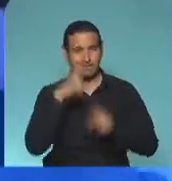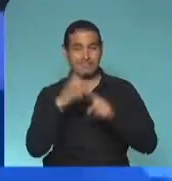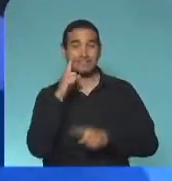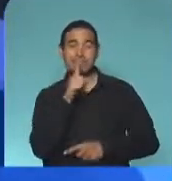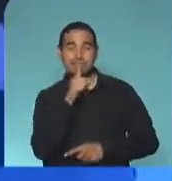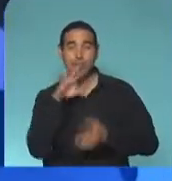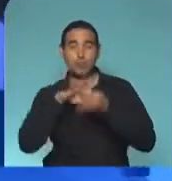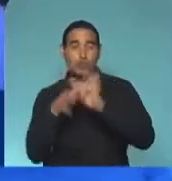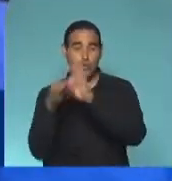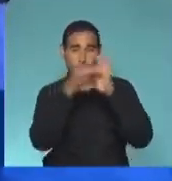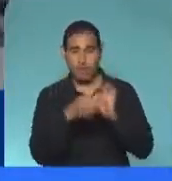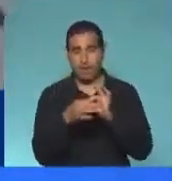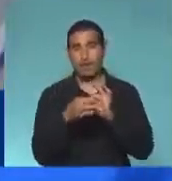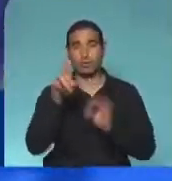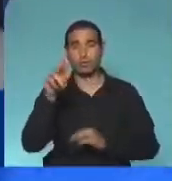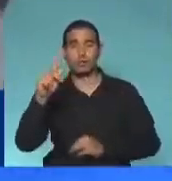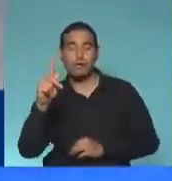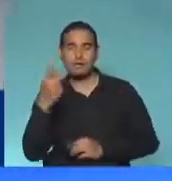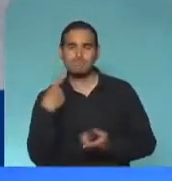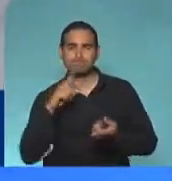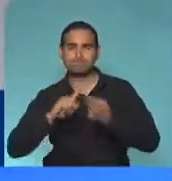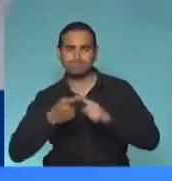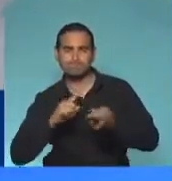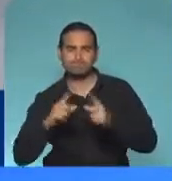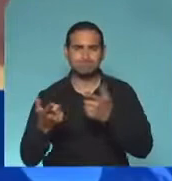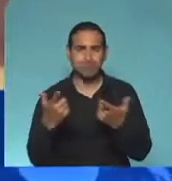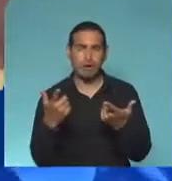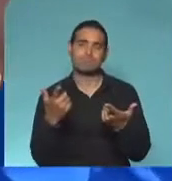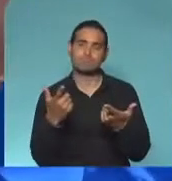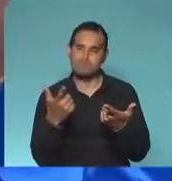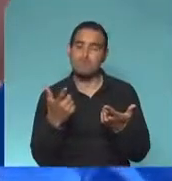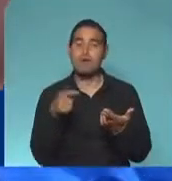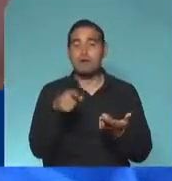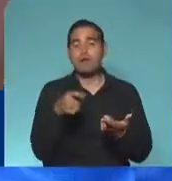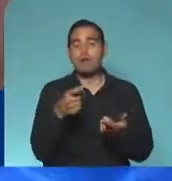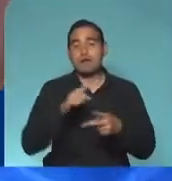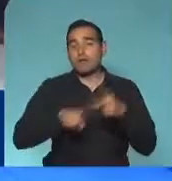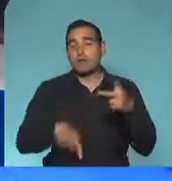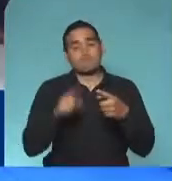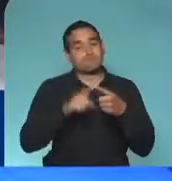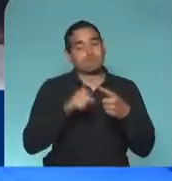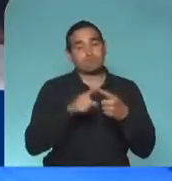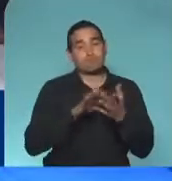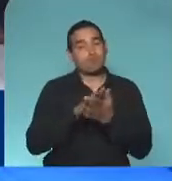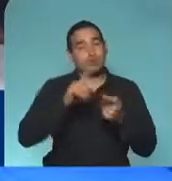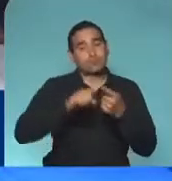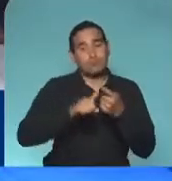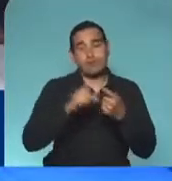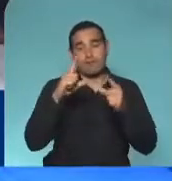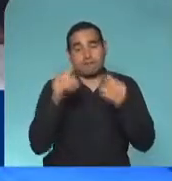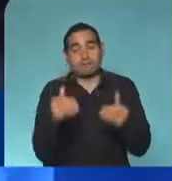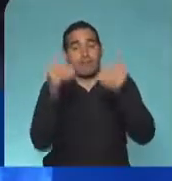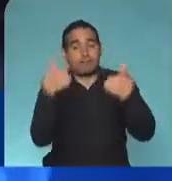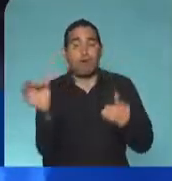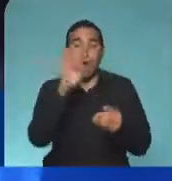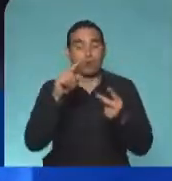Unión Europea y el Reino Unido no logran acercar posiciones para un acuerdo. Las opciones son una nueva prórroga o